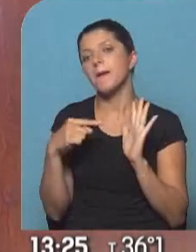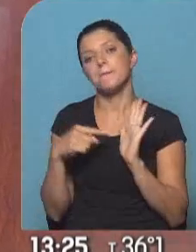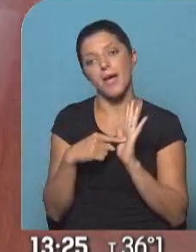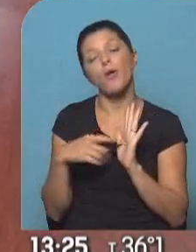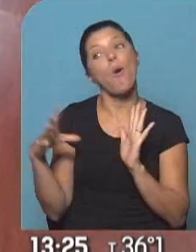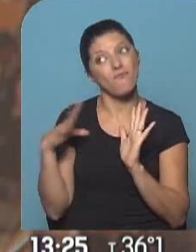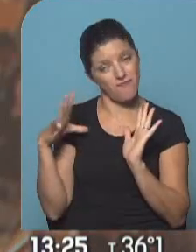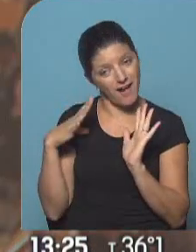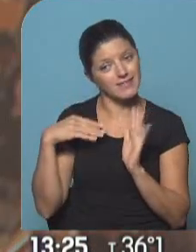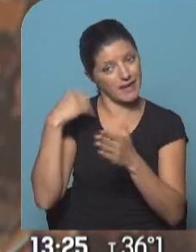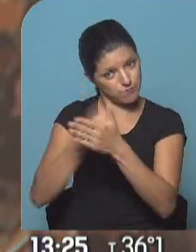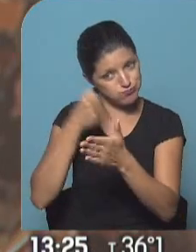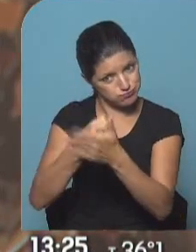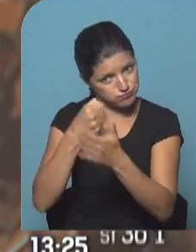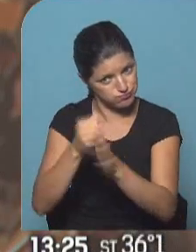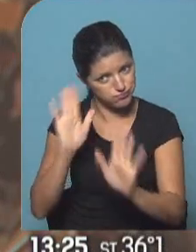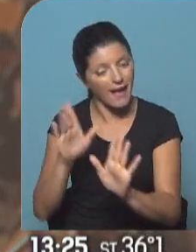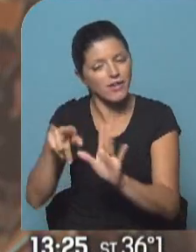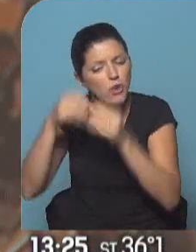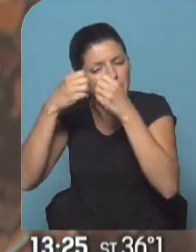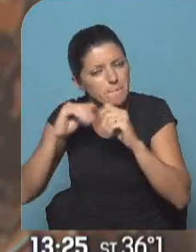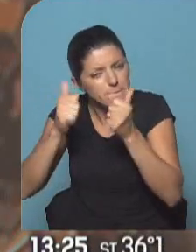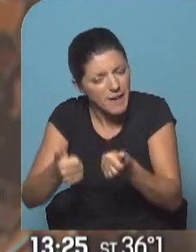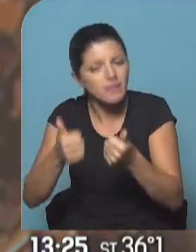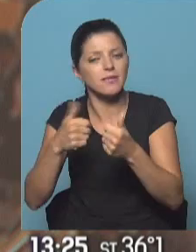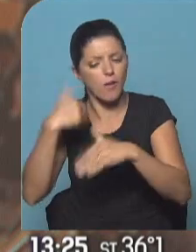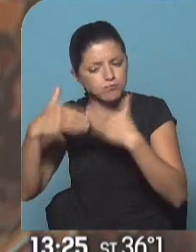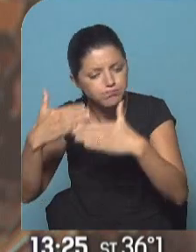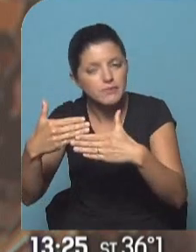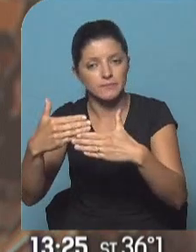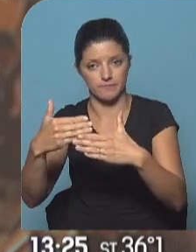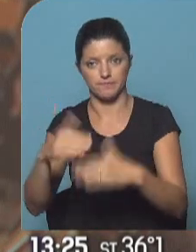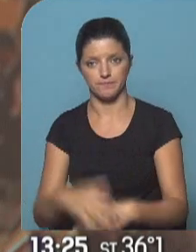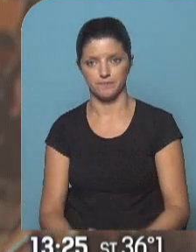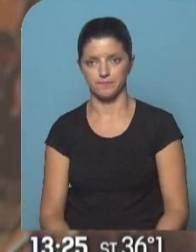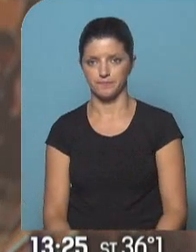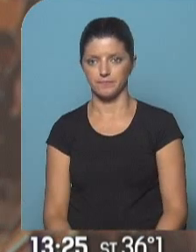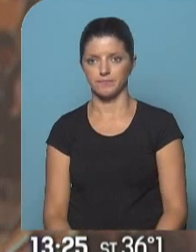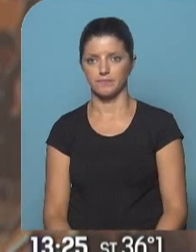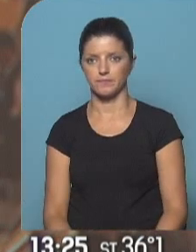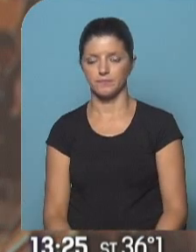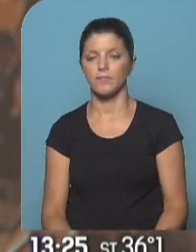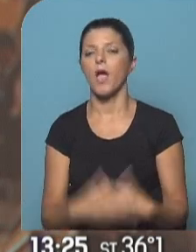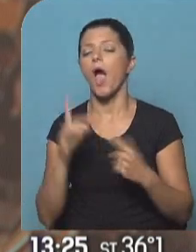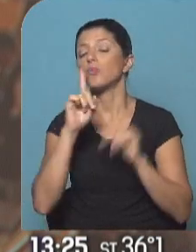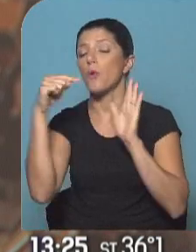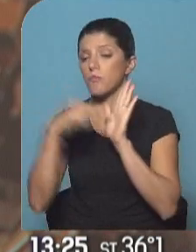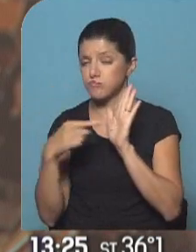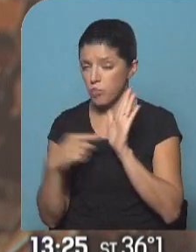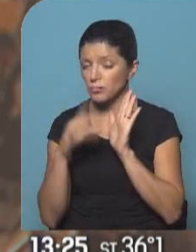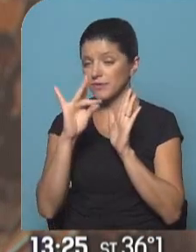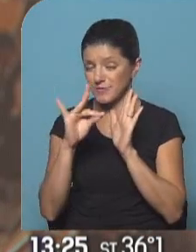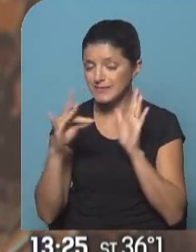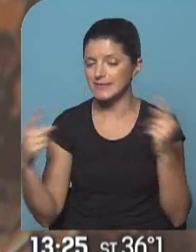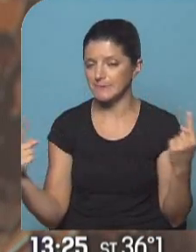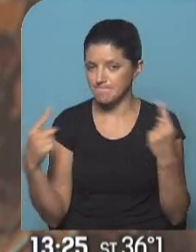no lo ocupa, ¿no? Digamos, es como que lo está buscando. Pero por eso me parece se cruzan cuestiones muy difíciles, muy complejas, en la